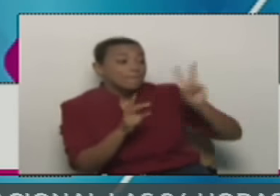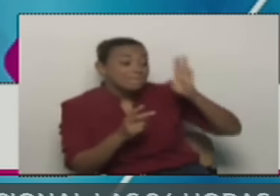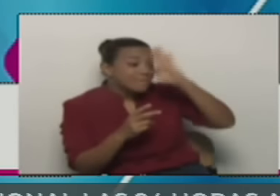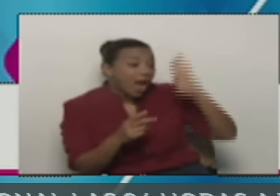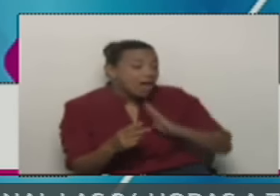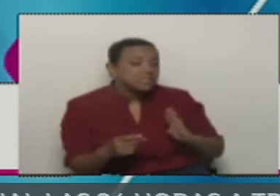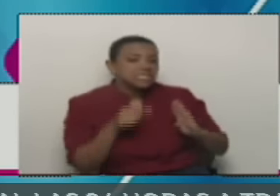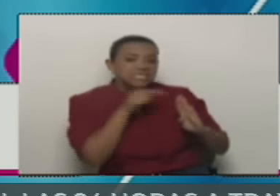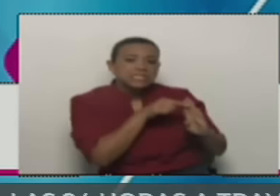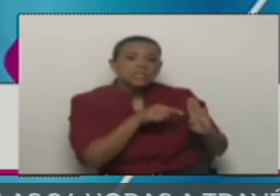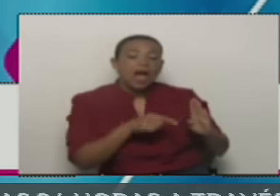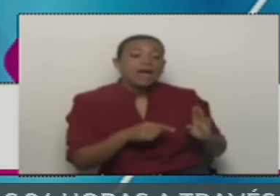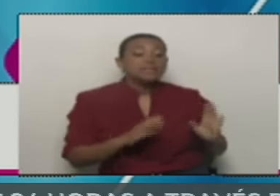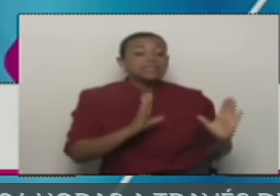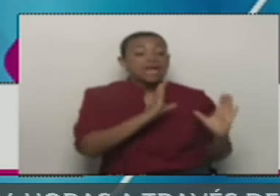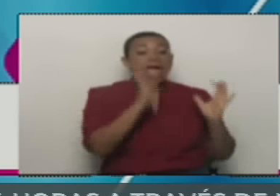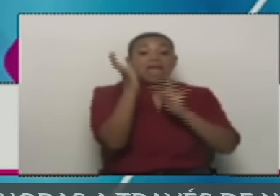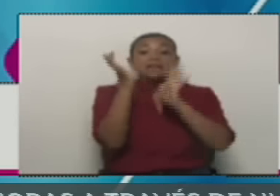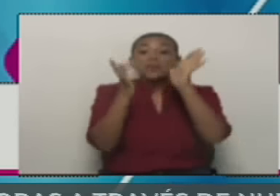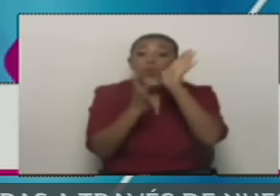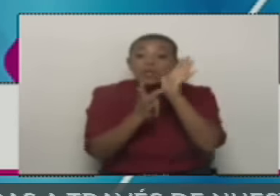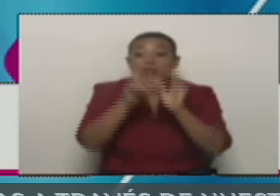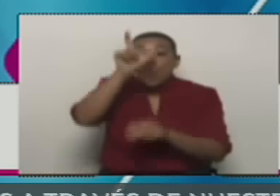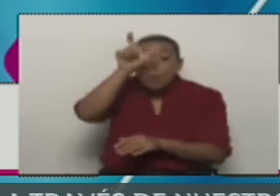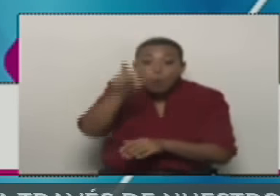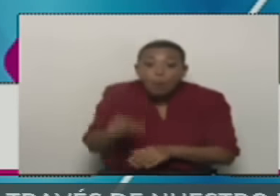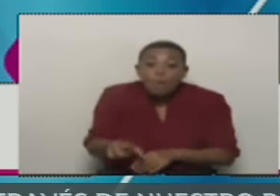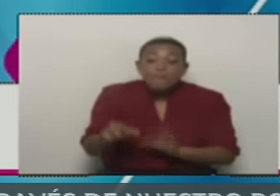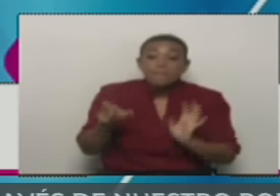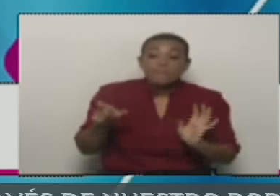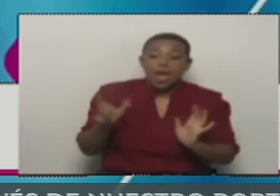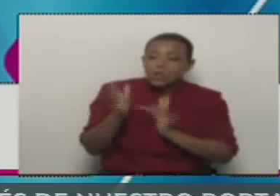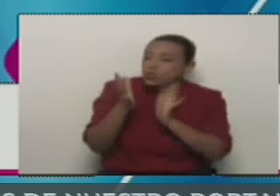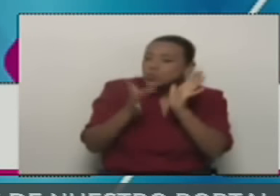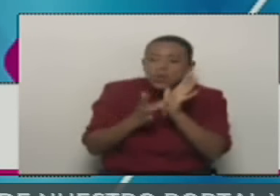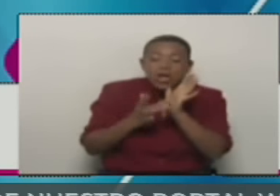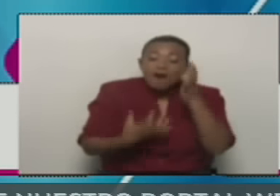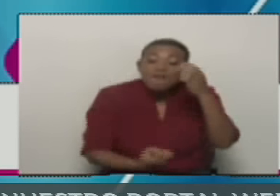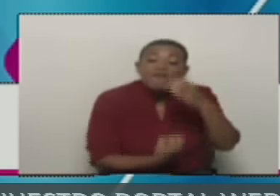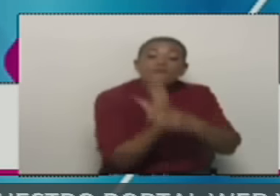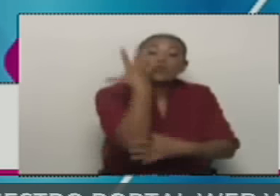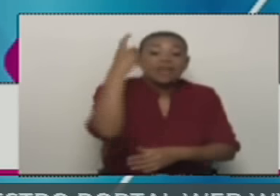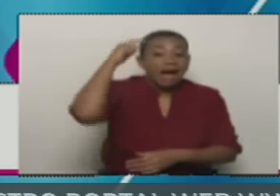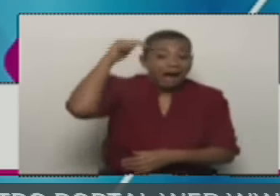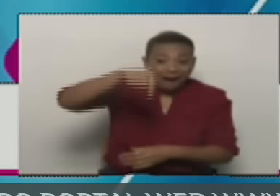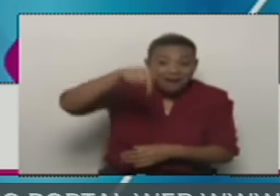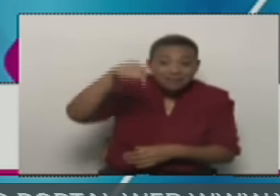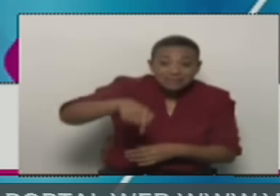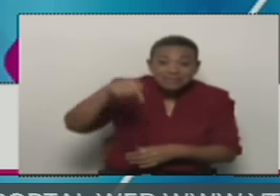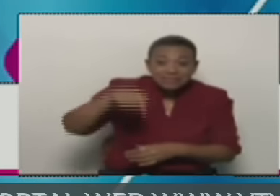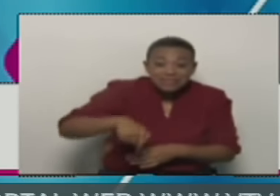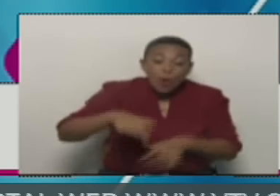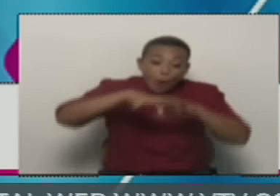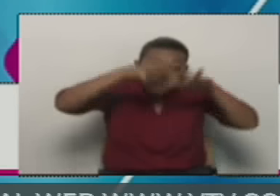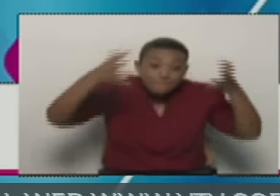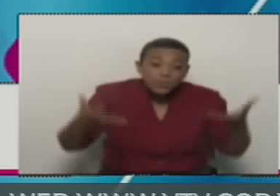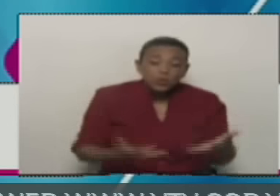Si nuestro Señor Jesucristo tuviera que fundar aquí un